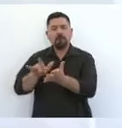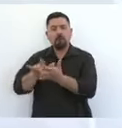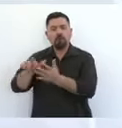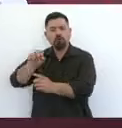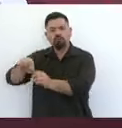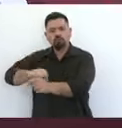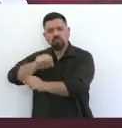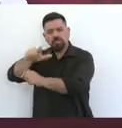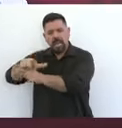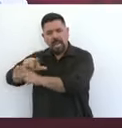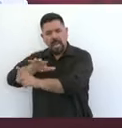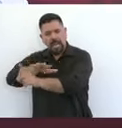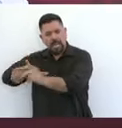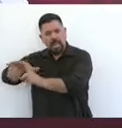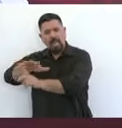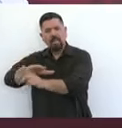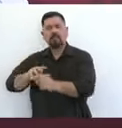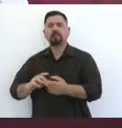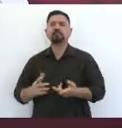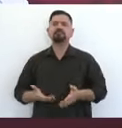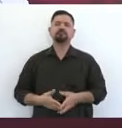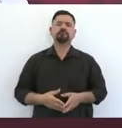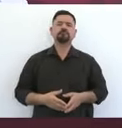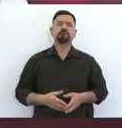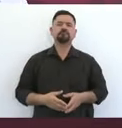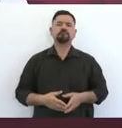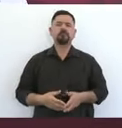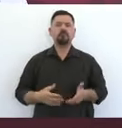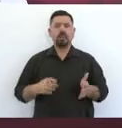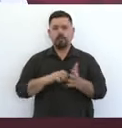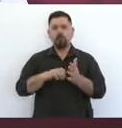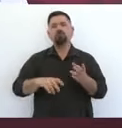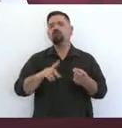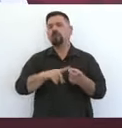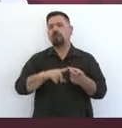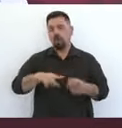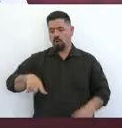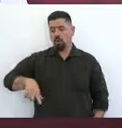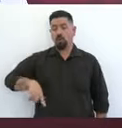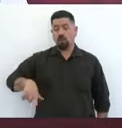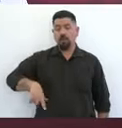en el ayuntamiento,